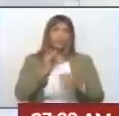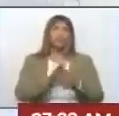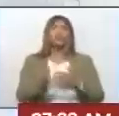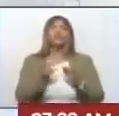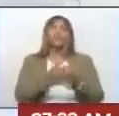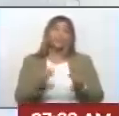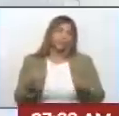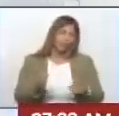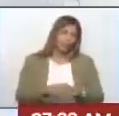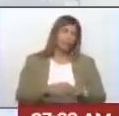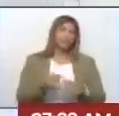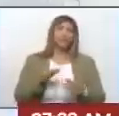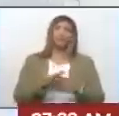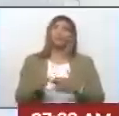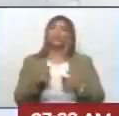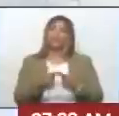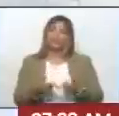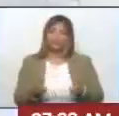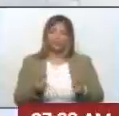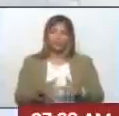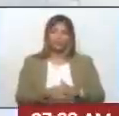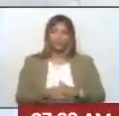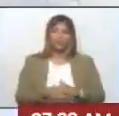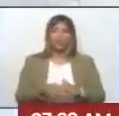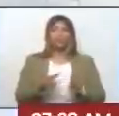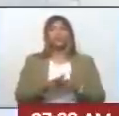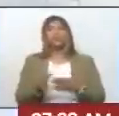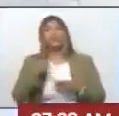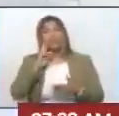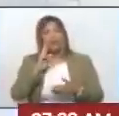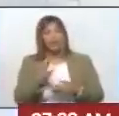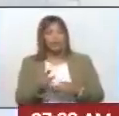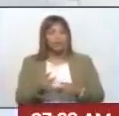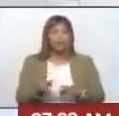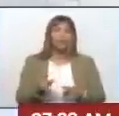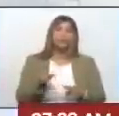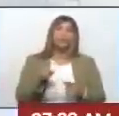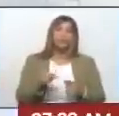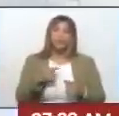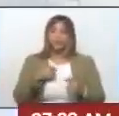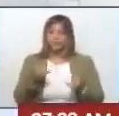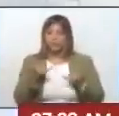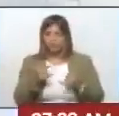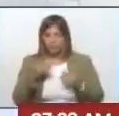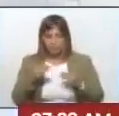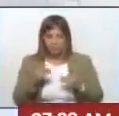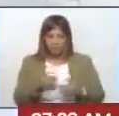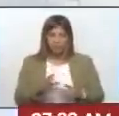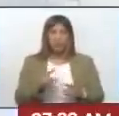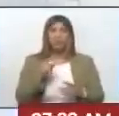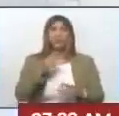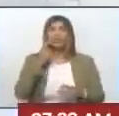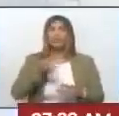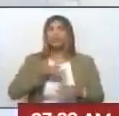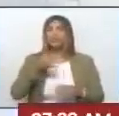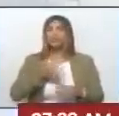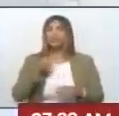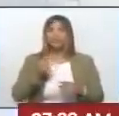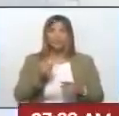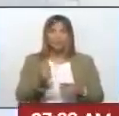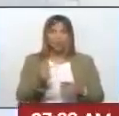democracia, sobre la libertad, sobre el respeto y la autodeterminación? Un discurso de muy pocas líneas,